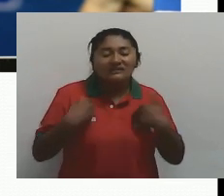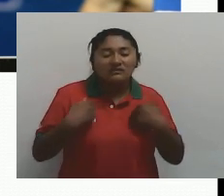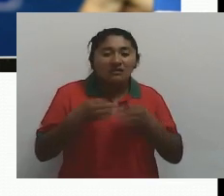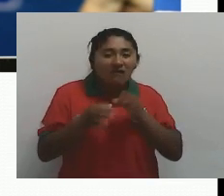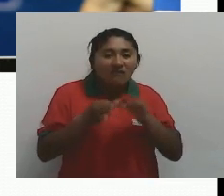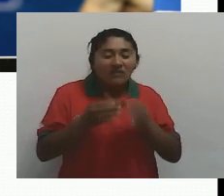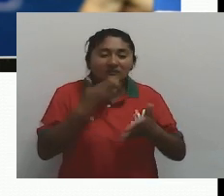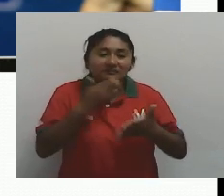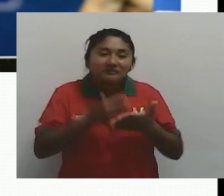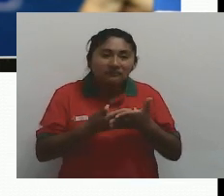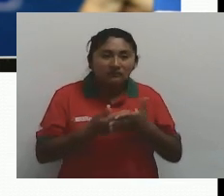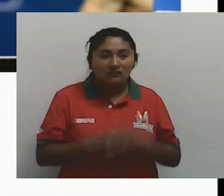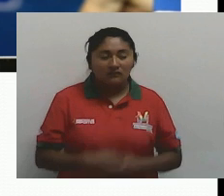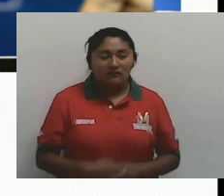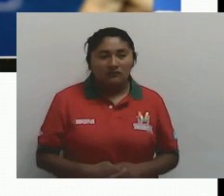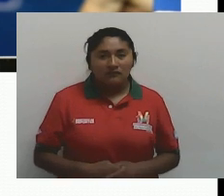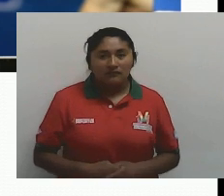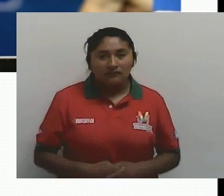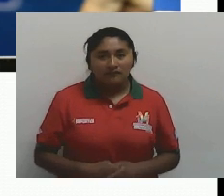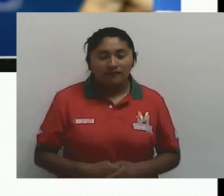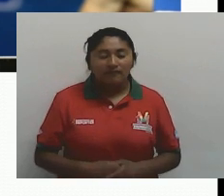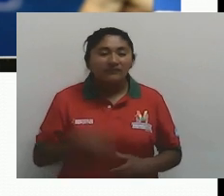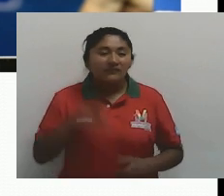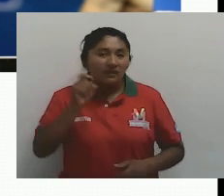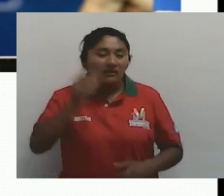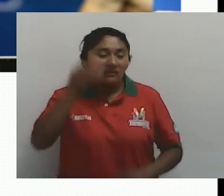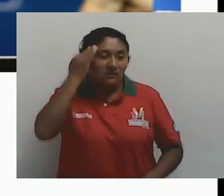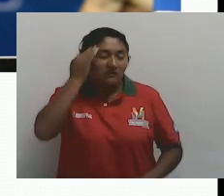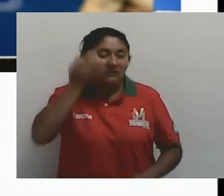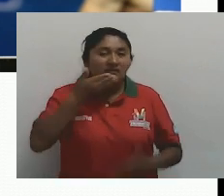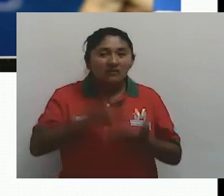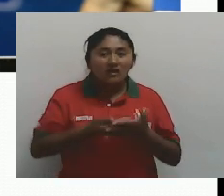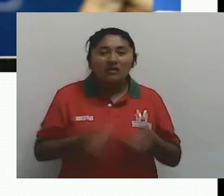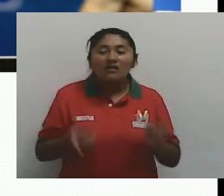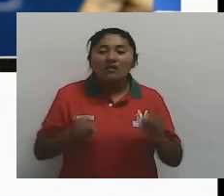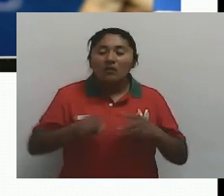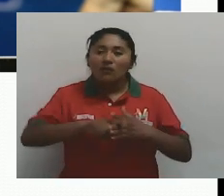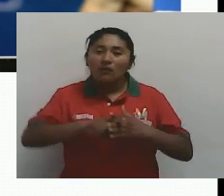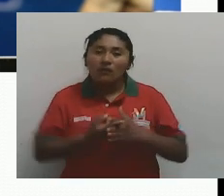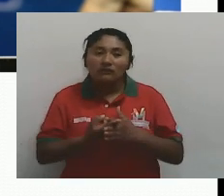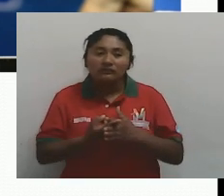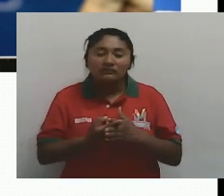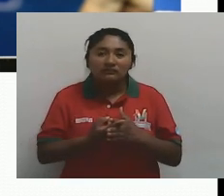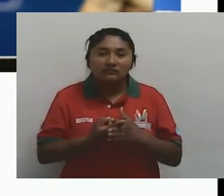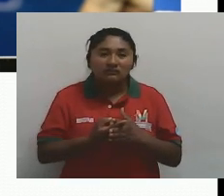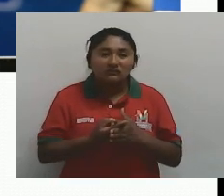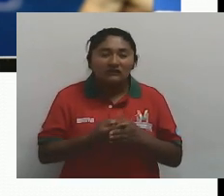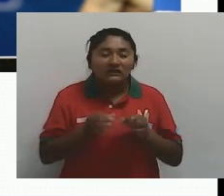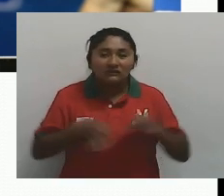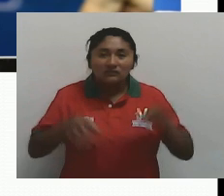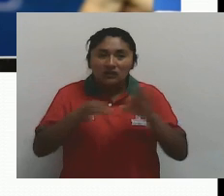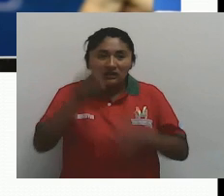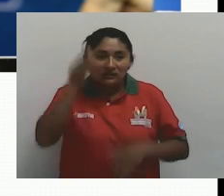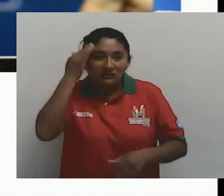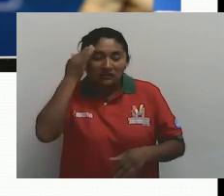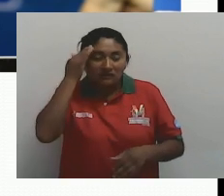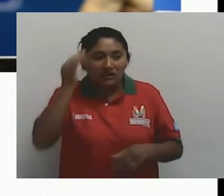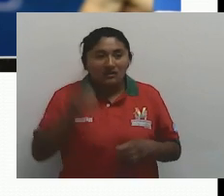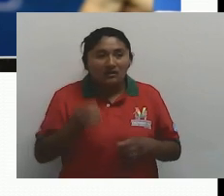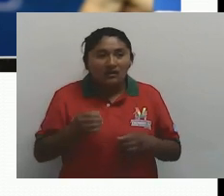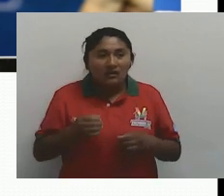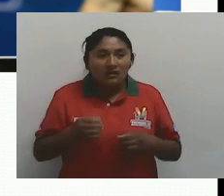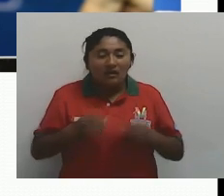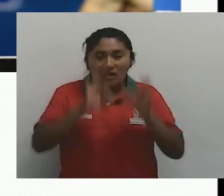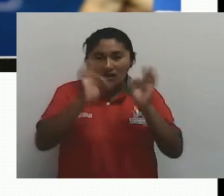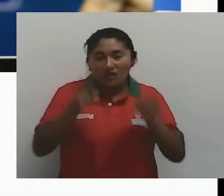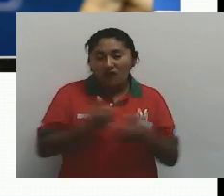Algo que también debemos saber que en la salida se toma en cuenta que en el estilo libre, pecho y mariposa, la salida se